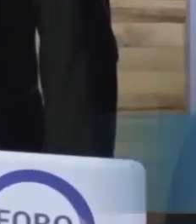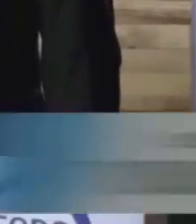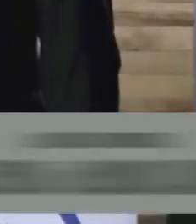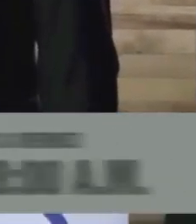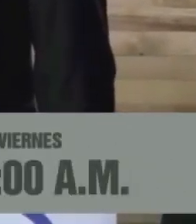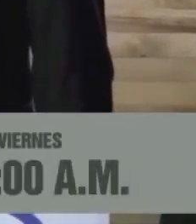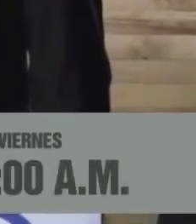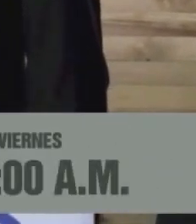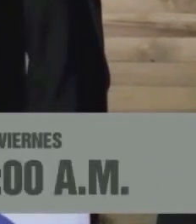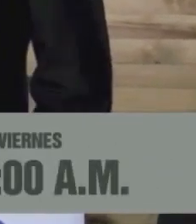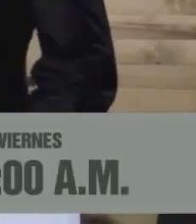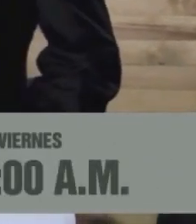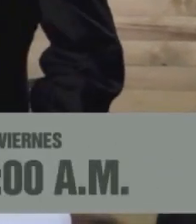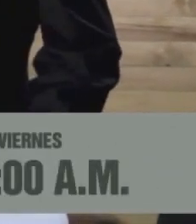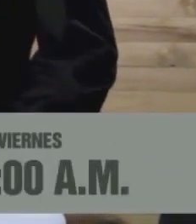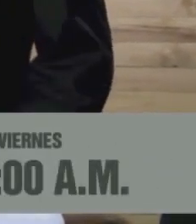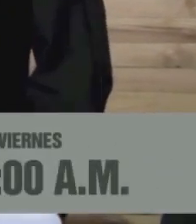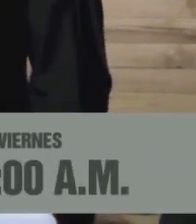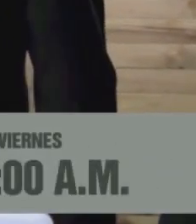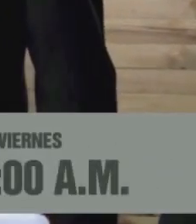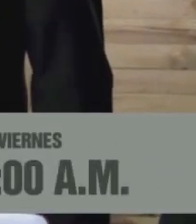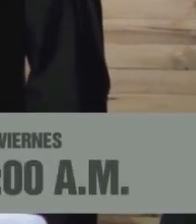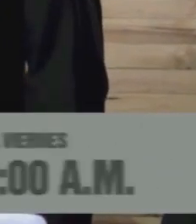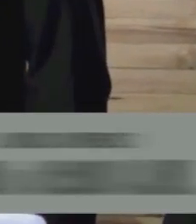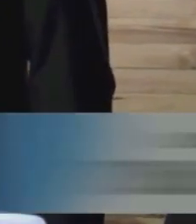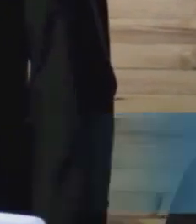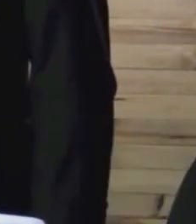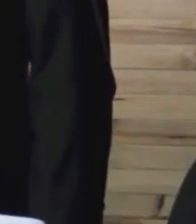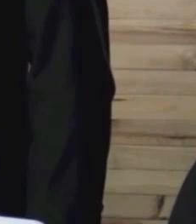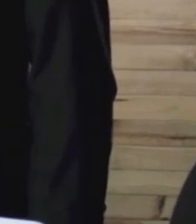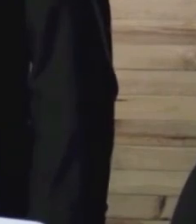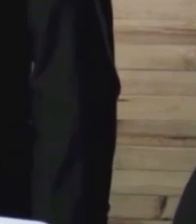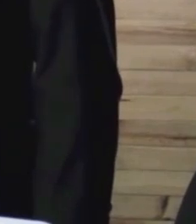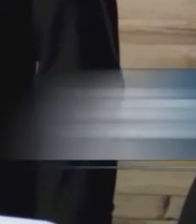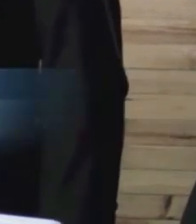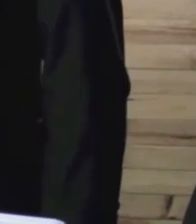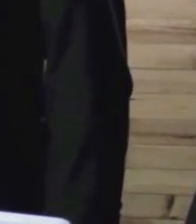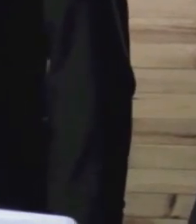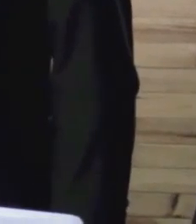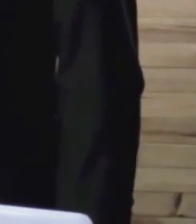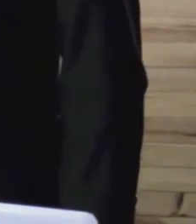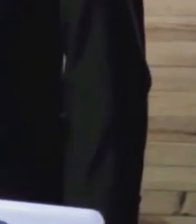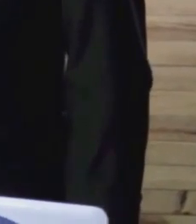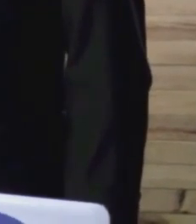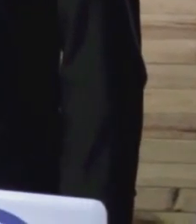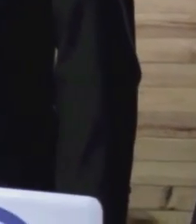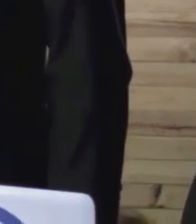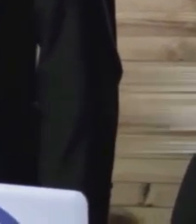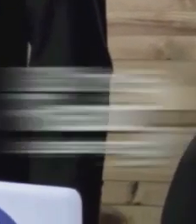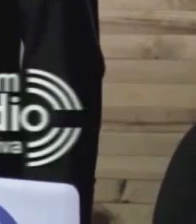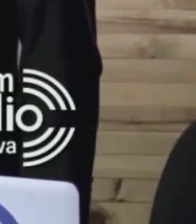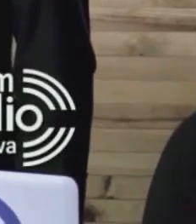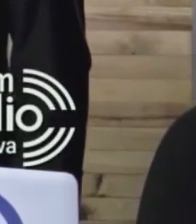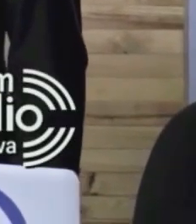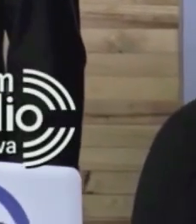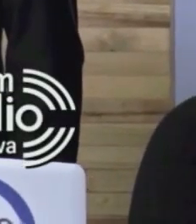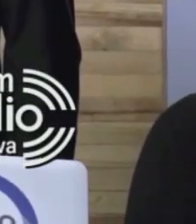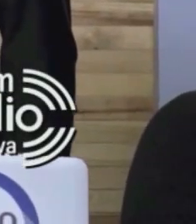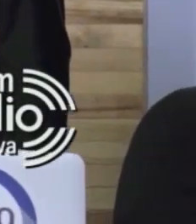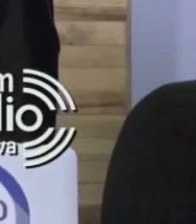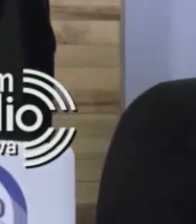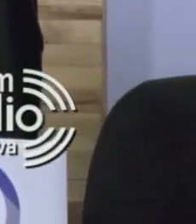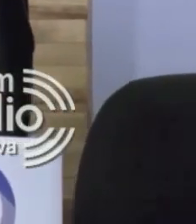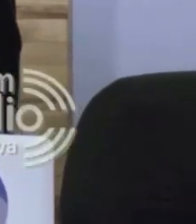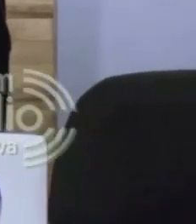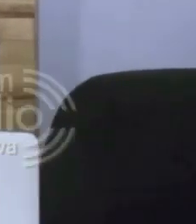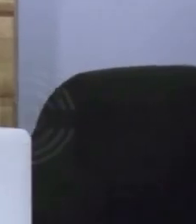Foro Legislativo, de lunes a viernes, de 7 a 8 de la mañana. a través de Canal 9, Televisión Legislativa y Radio Legislativa de El